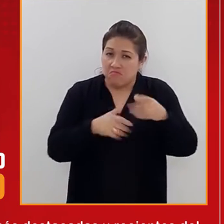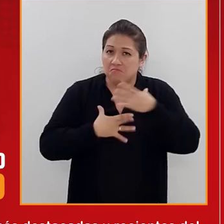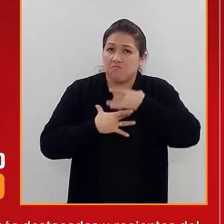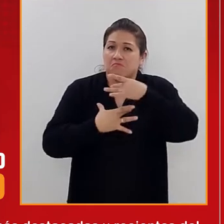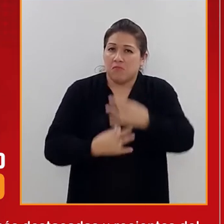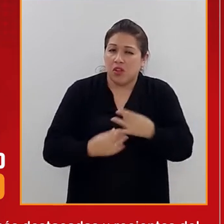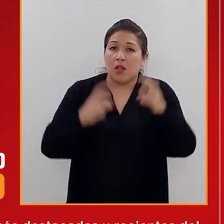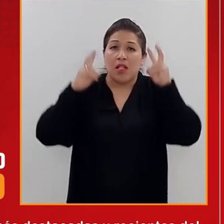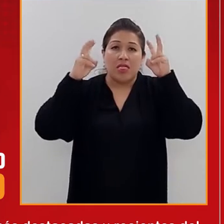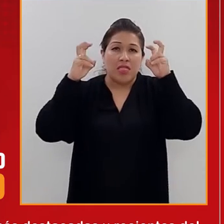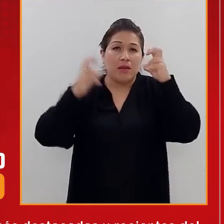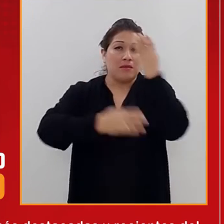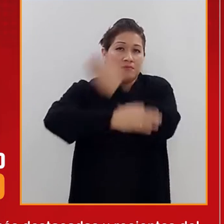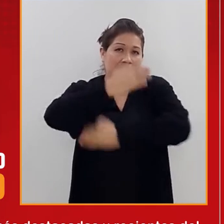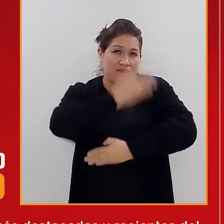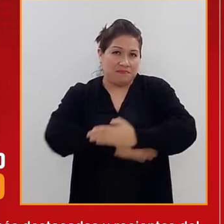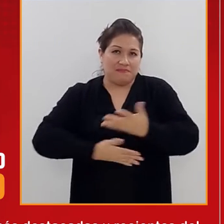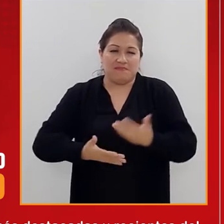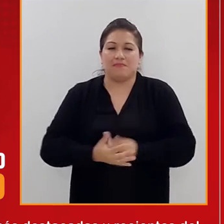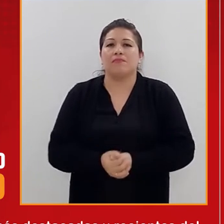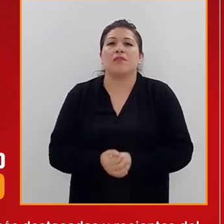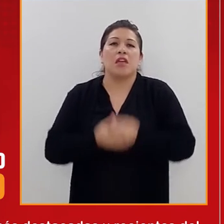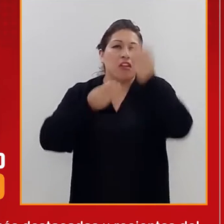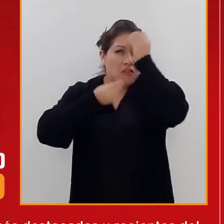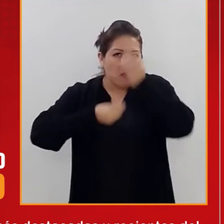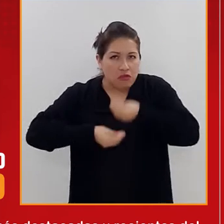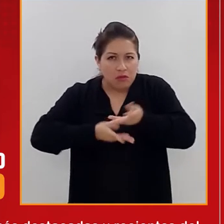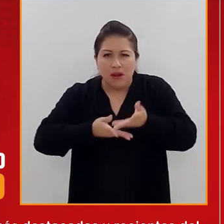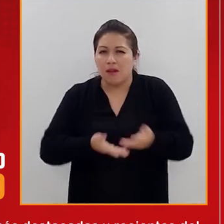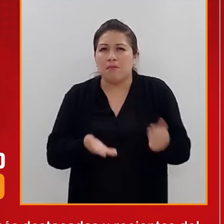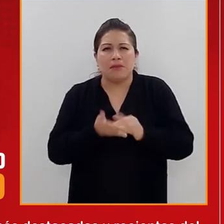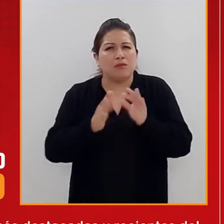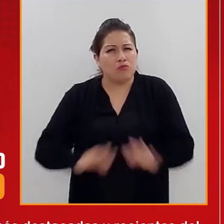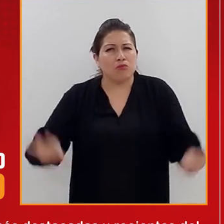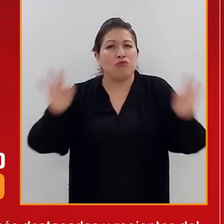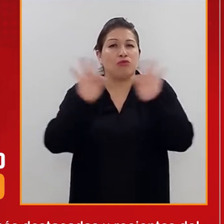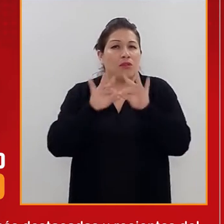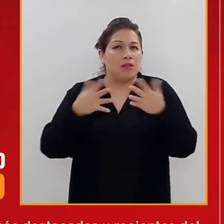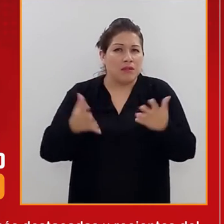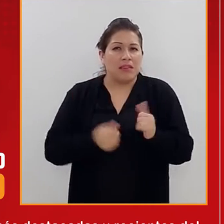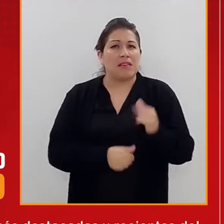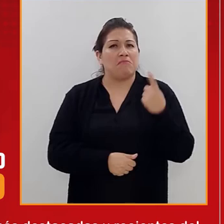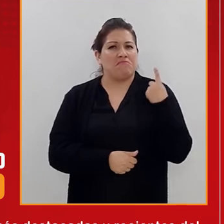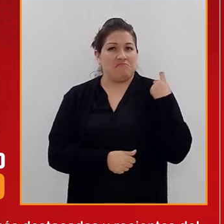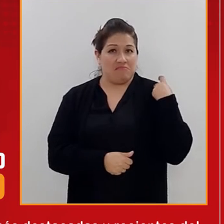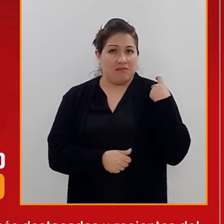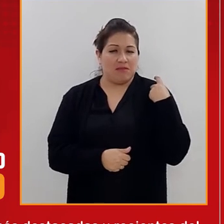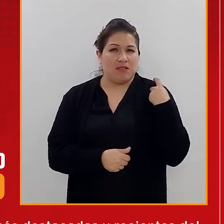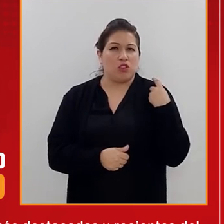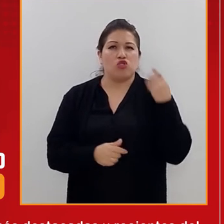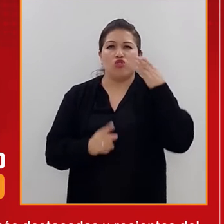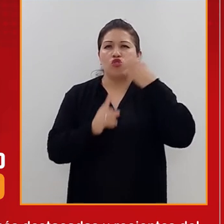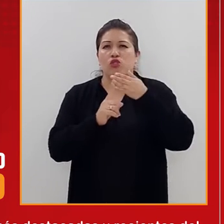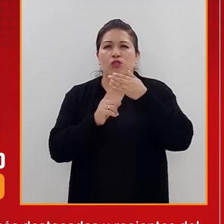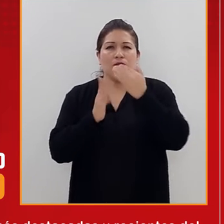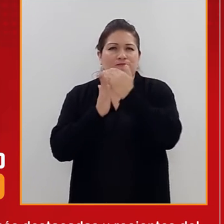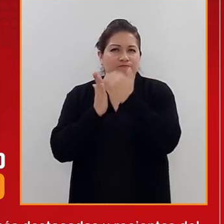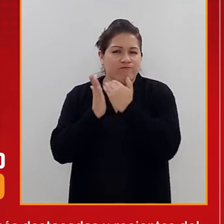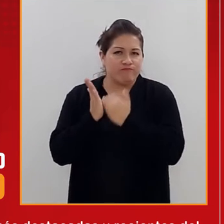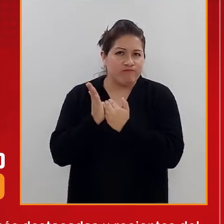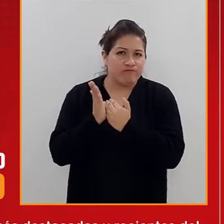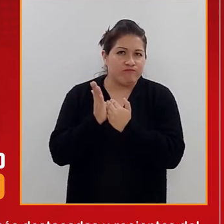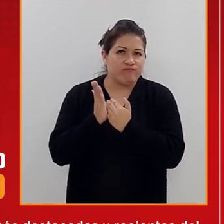o interesadas en la temática de la discapacidad. Difunde las informaciones más destacadas y recientes del